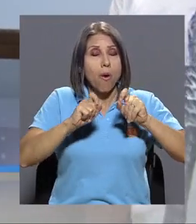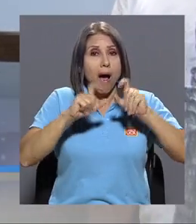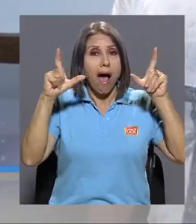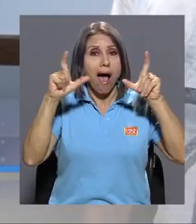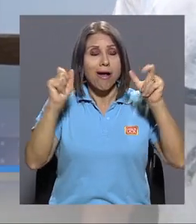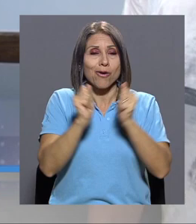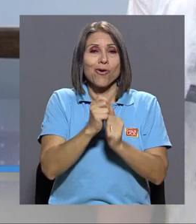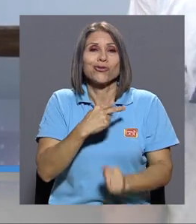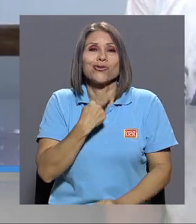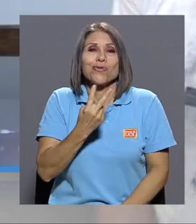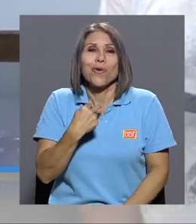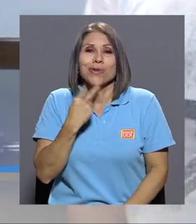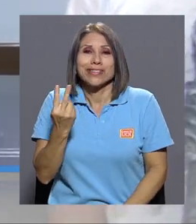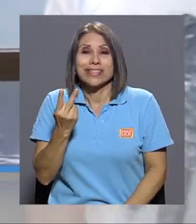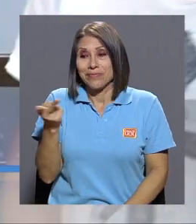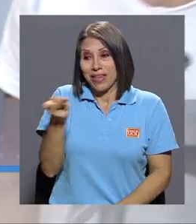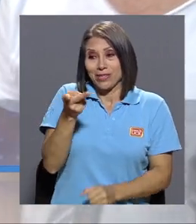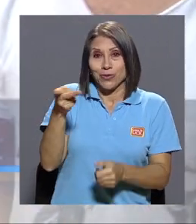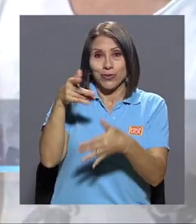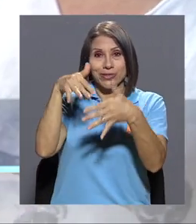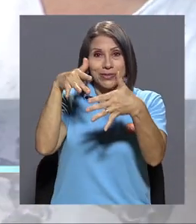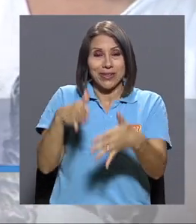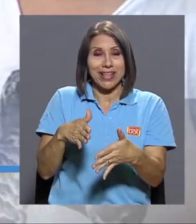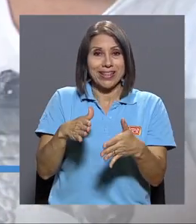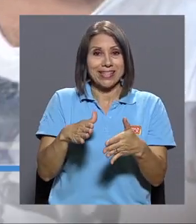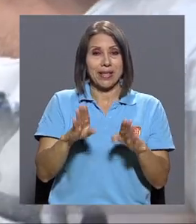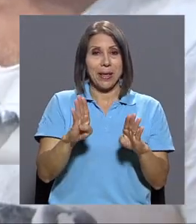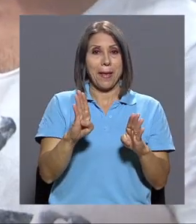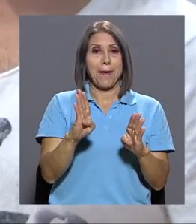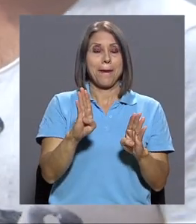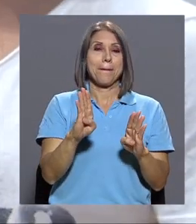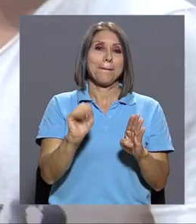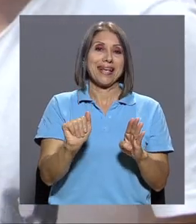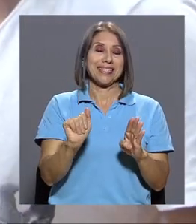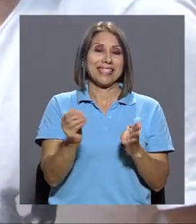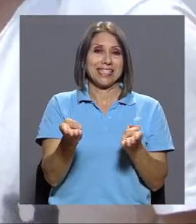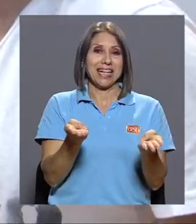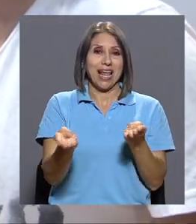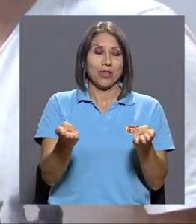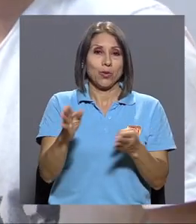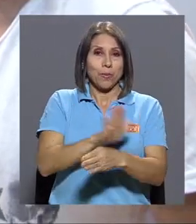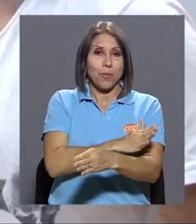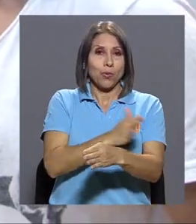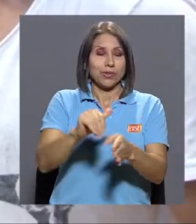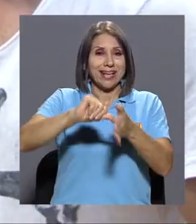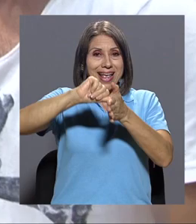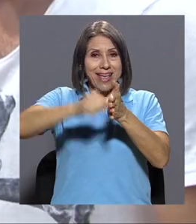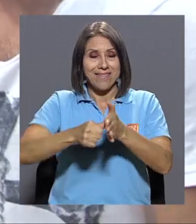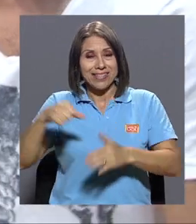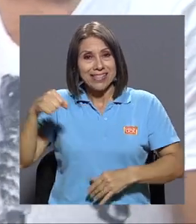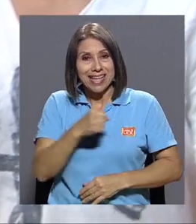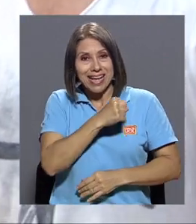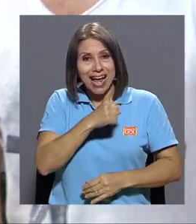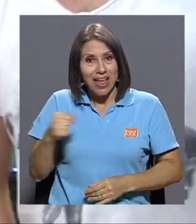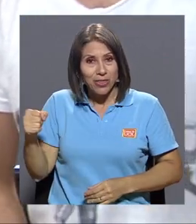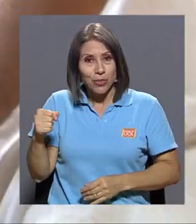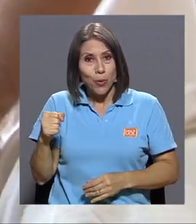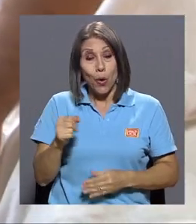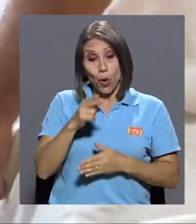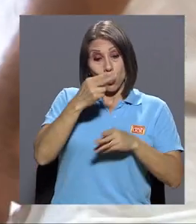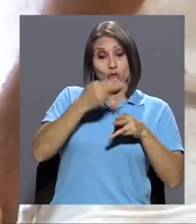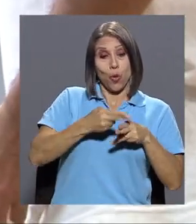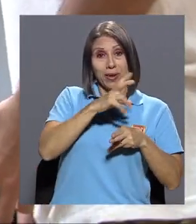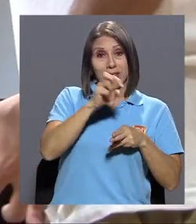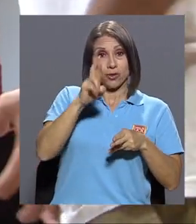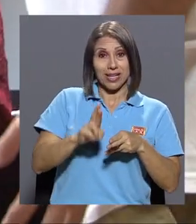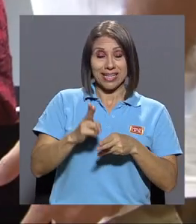voces estos dos estudiantes del bachillerato en música con énfasis en canto han dejado el nombre de costa rica y